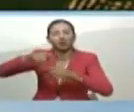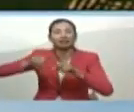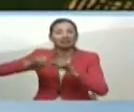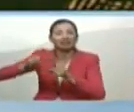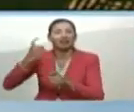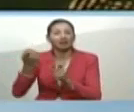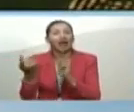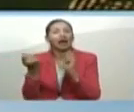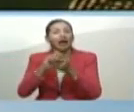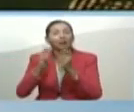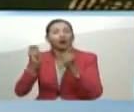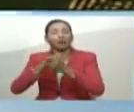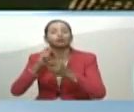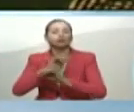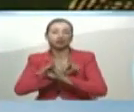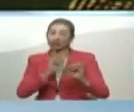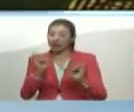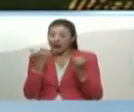que los hicimos.